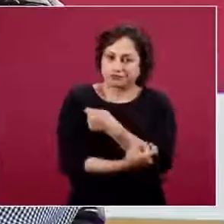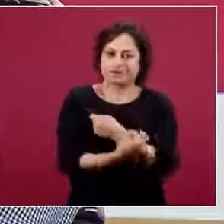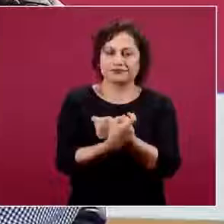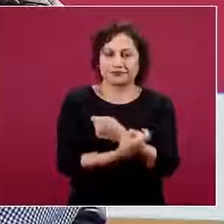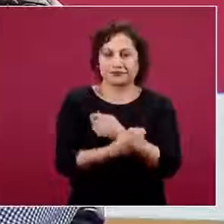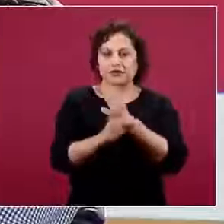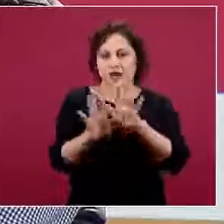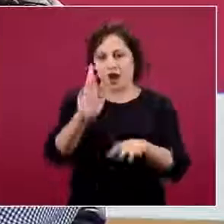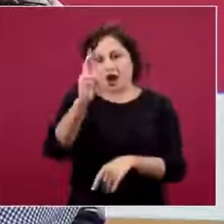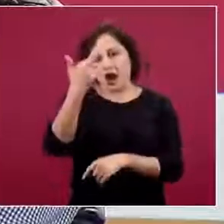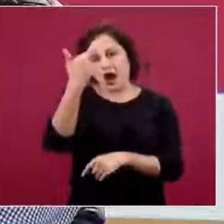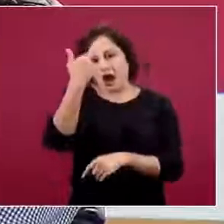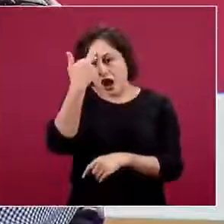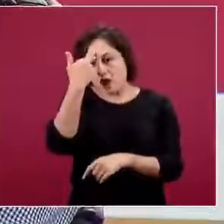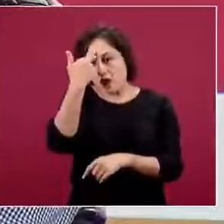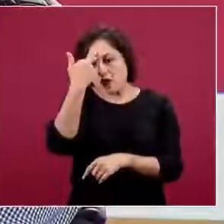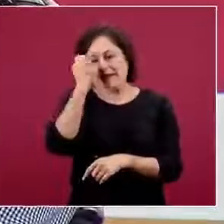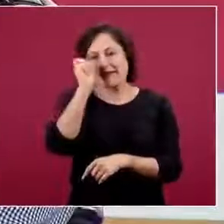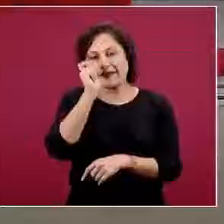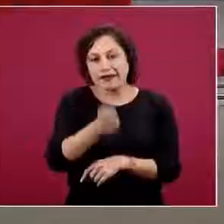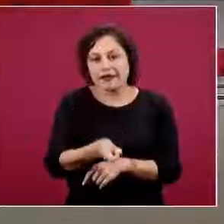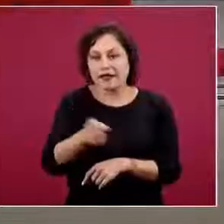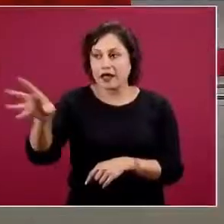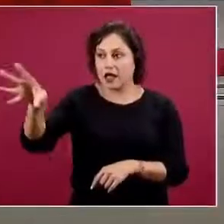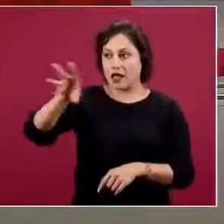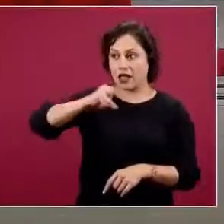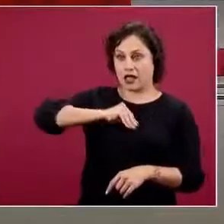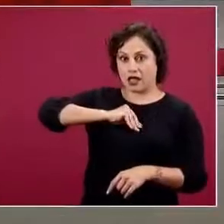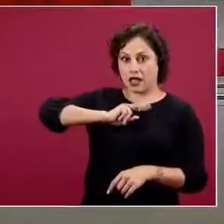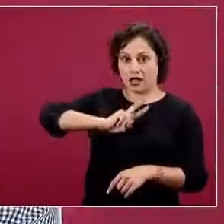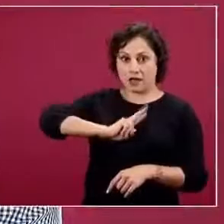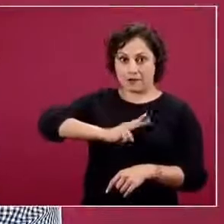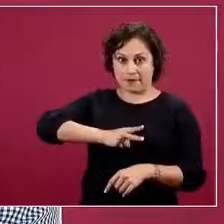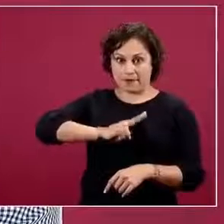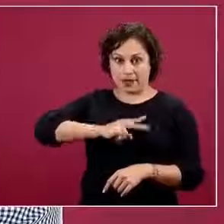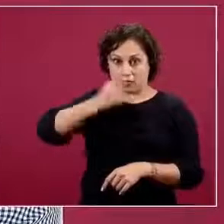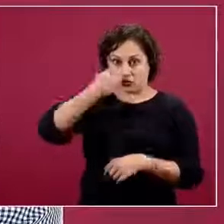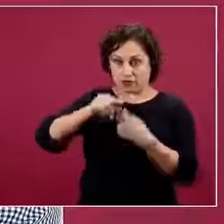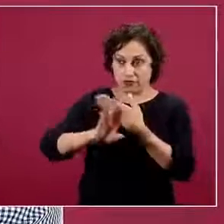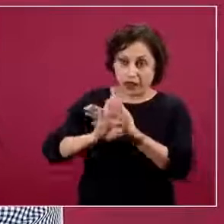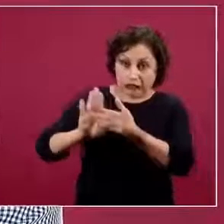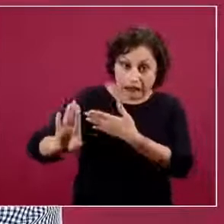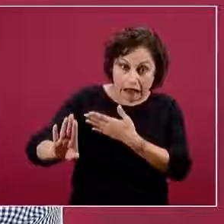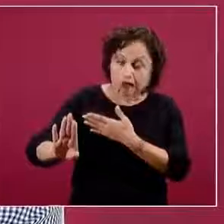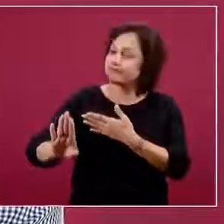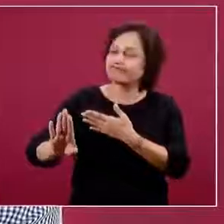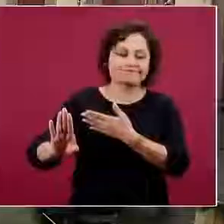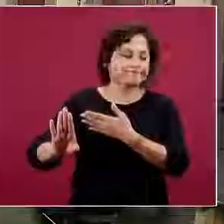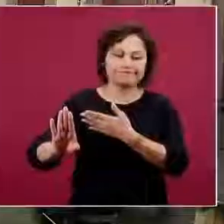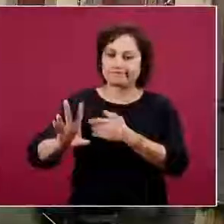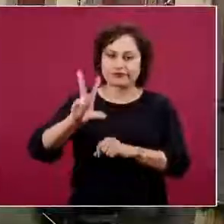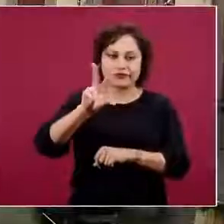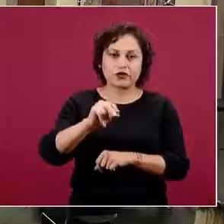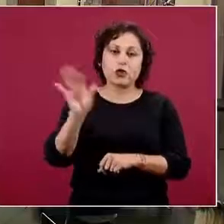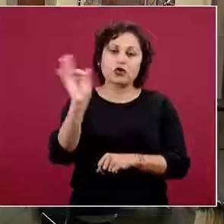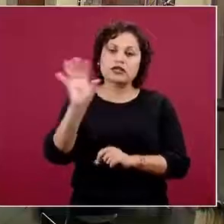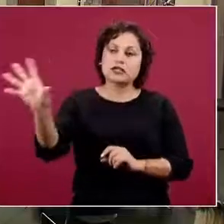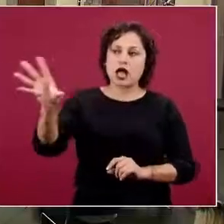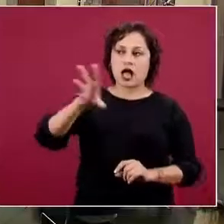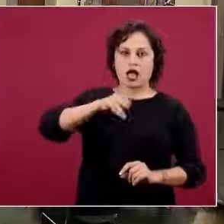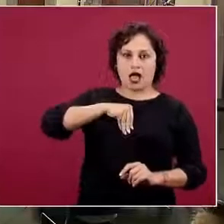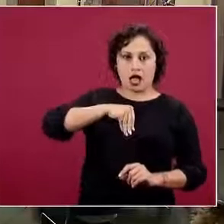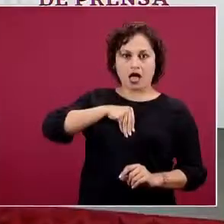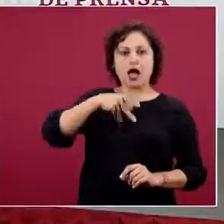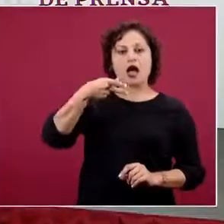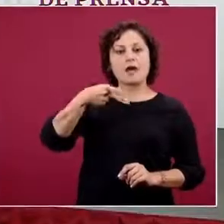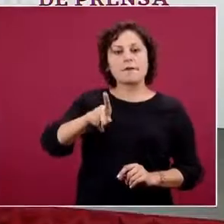protección no para que no nos dé influenza, sino más bien es una protección para evitar la enfermedad grave, ¿verdad?